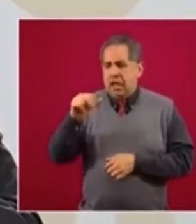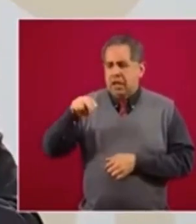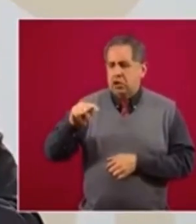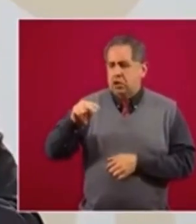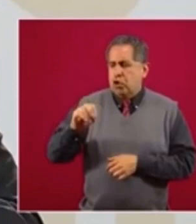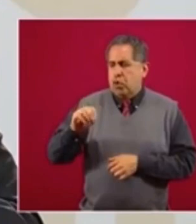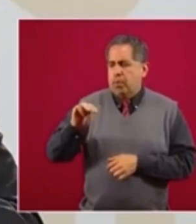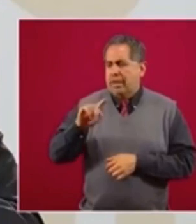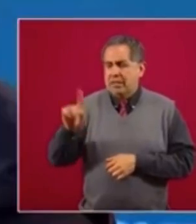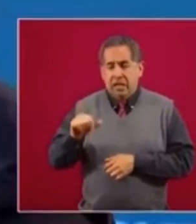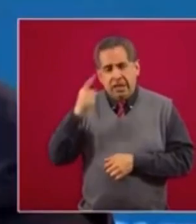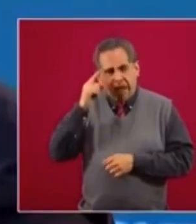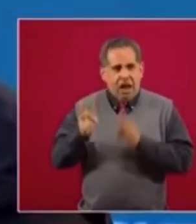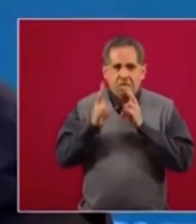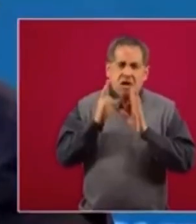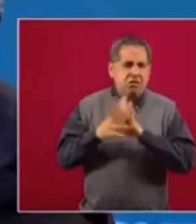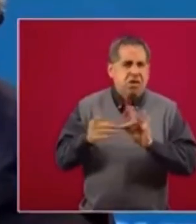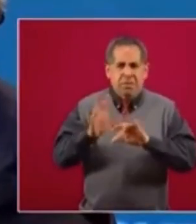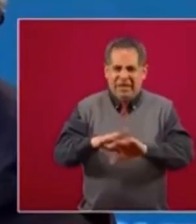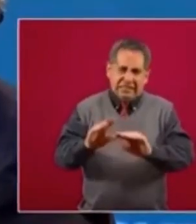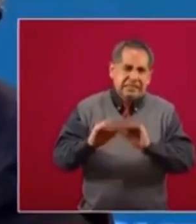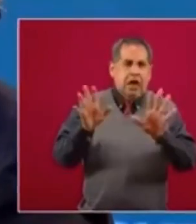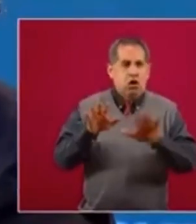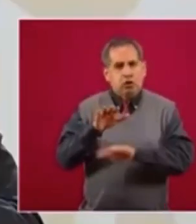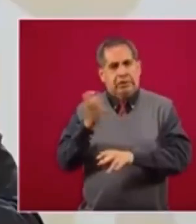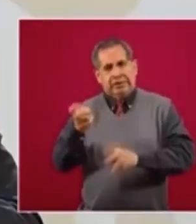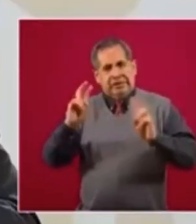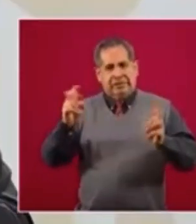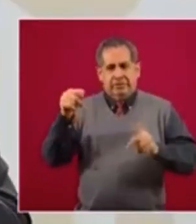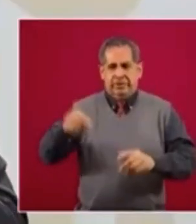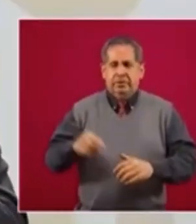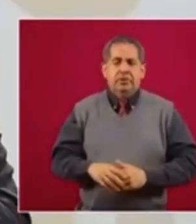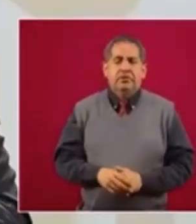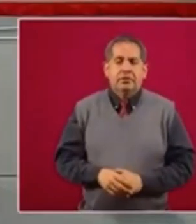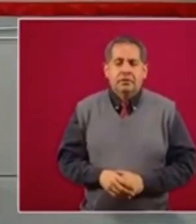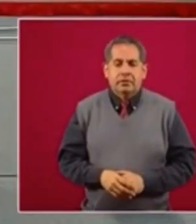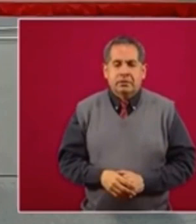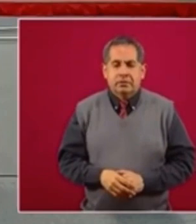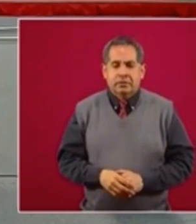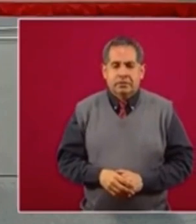Mesa, para que hablemos con mucho mayor precisión sobre este tema.